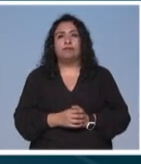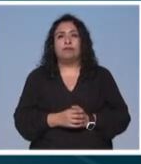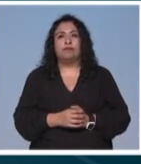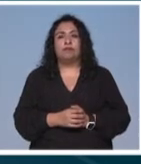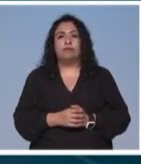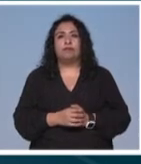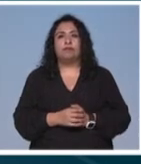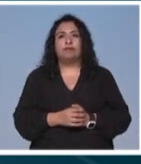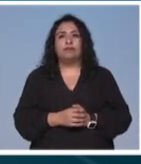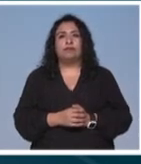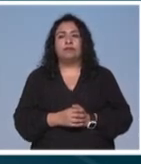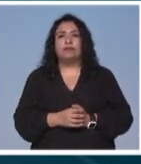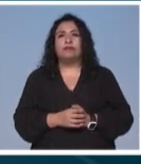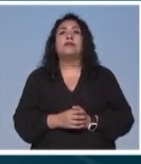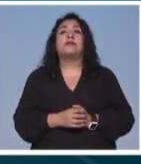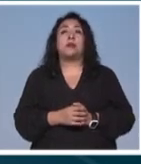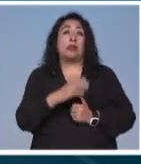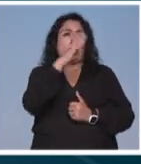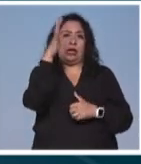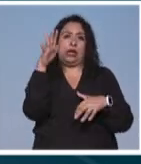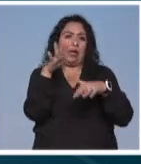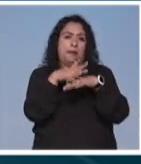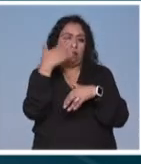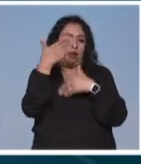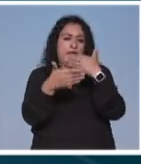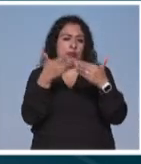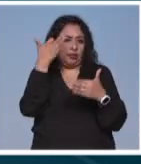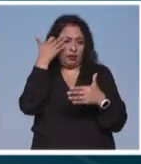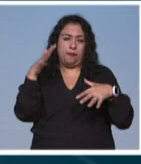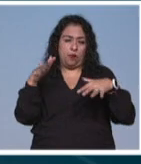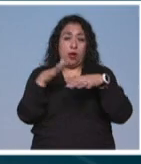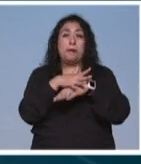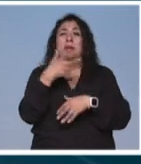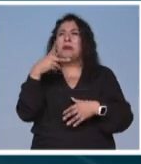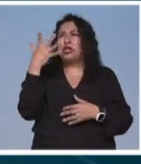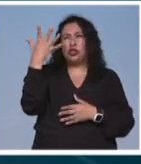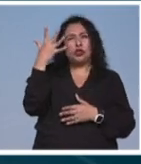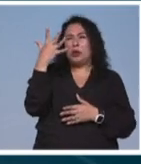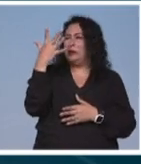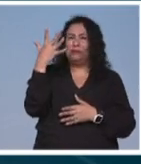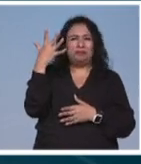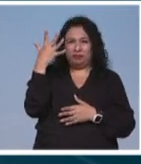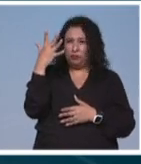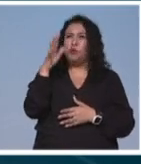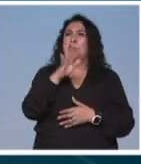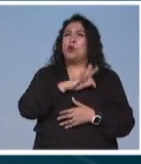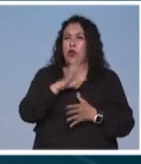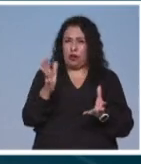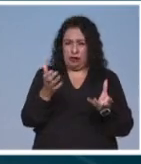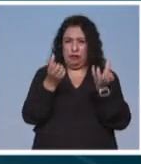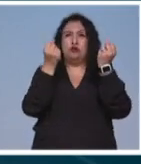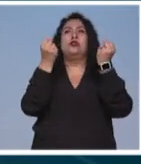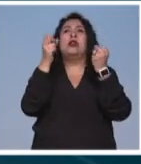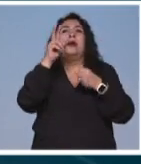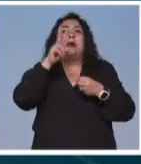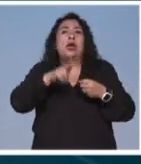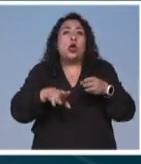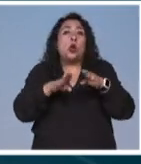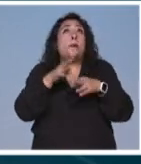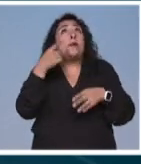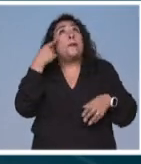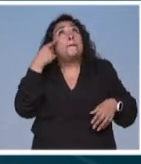Reunidos en Teotihuacán. El cielo cambia con el tiempo, pero en el caso del sol no tanto, o sea que podemos recuperar realmente cómo